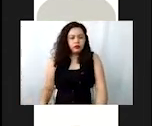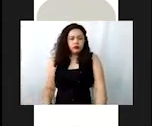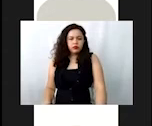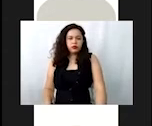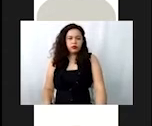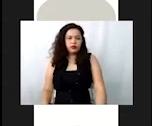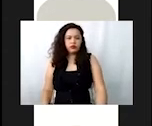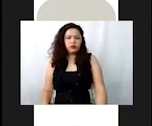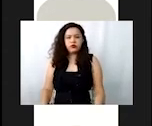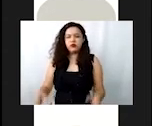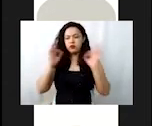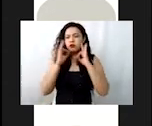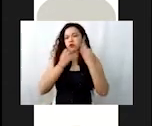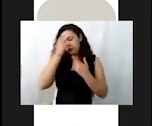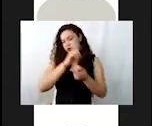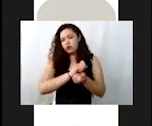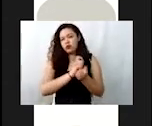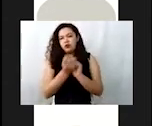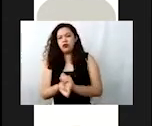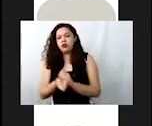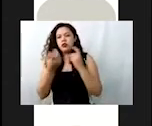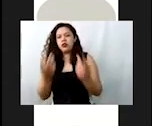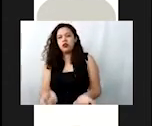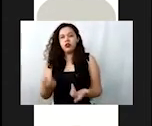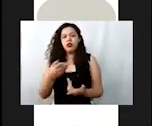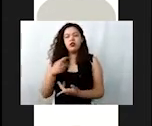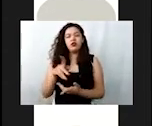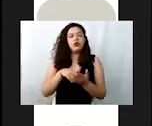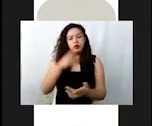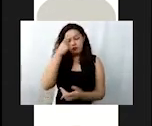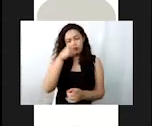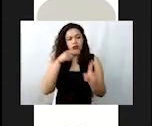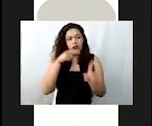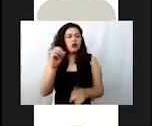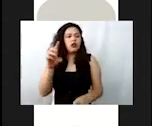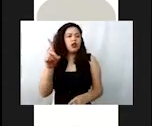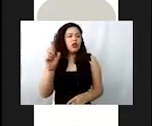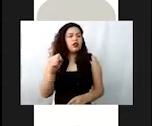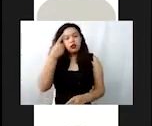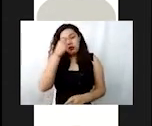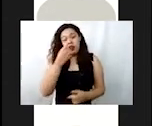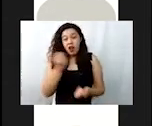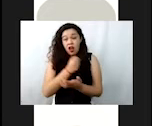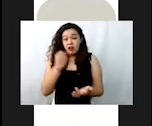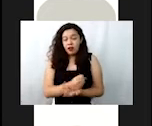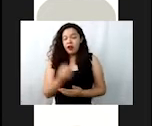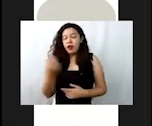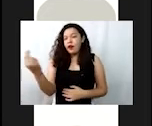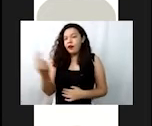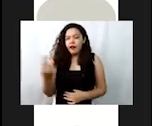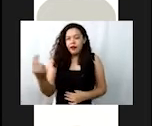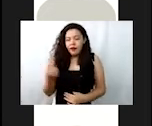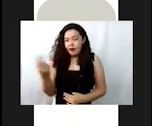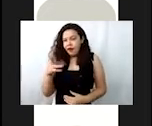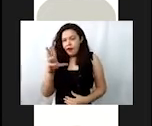modelo de transformación, diciendo su contribución directa a los ODS, cuando a veces no necesariamente es tomada en